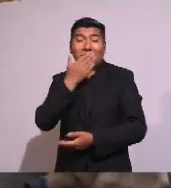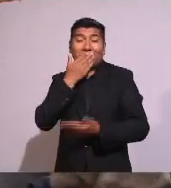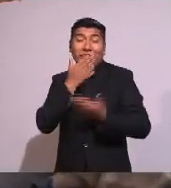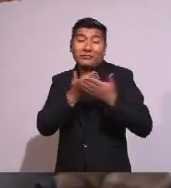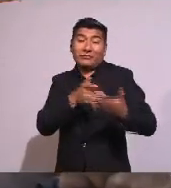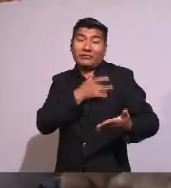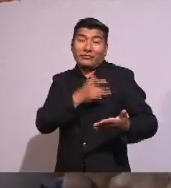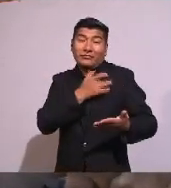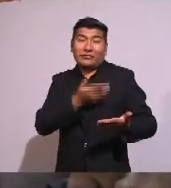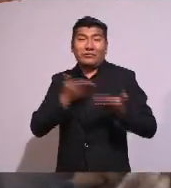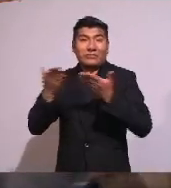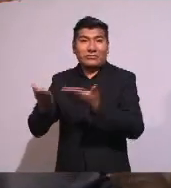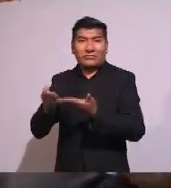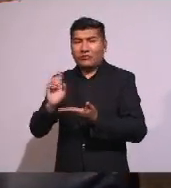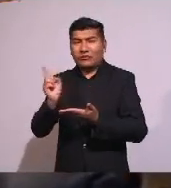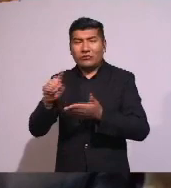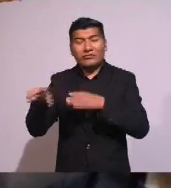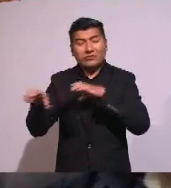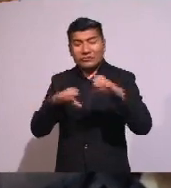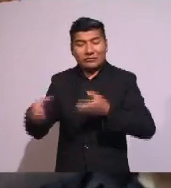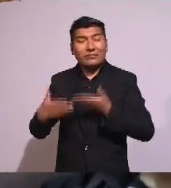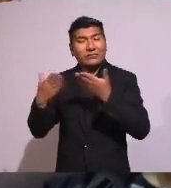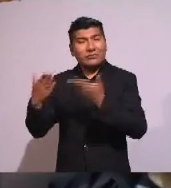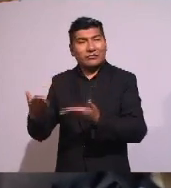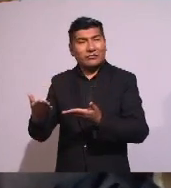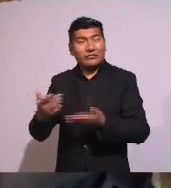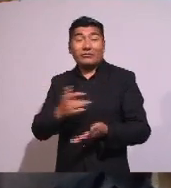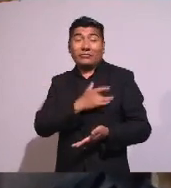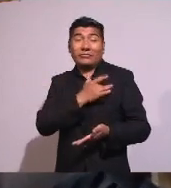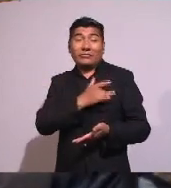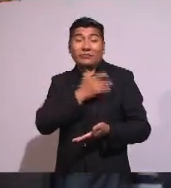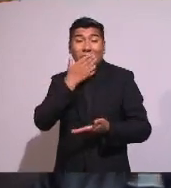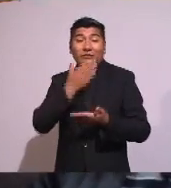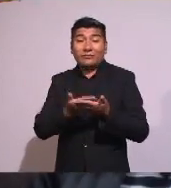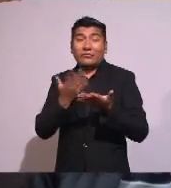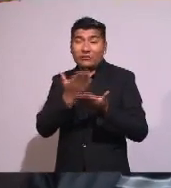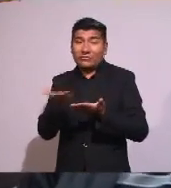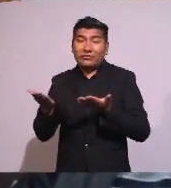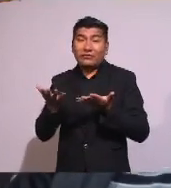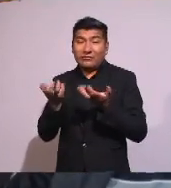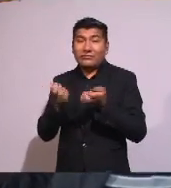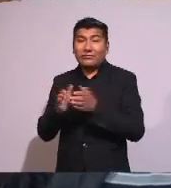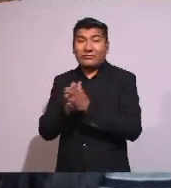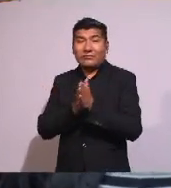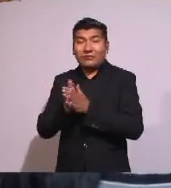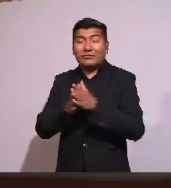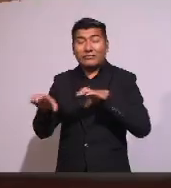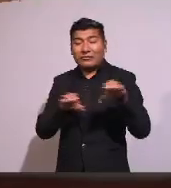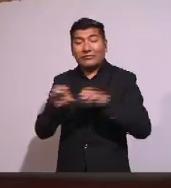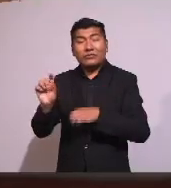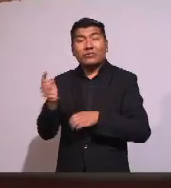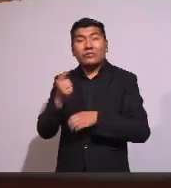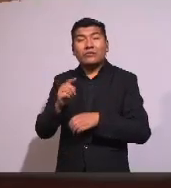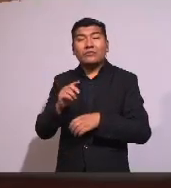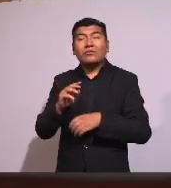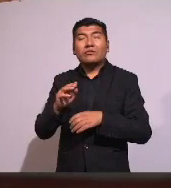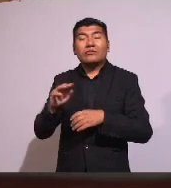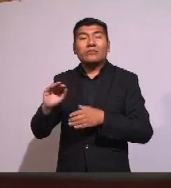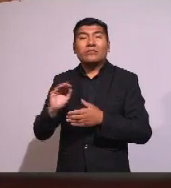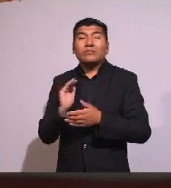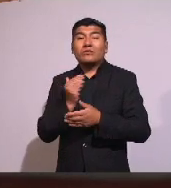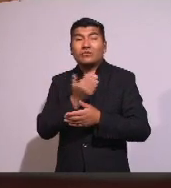sentimientos, sino hechos. Los sentimientos y buenas intenciones solo servirían para aliviar